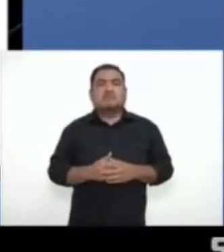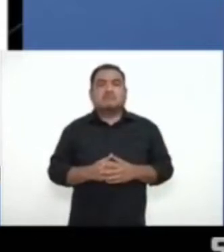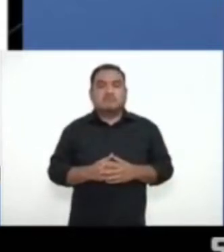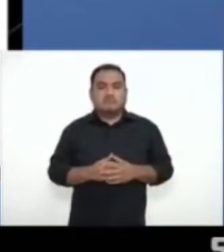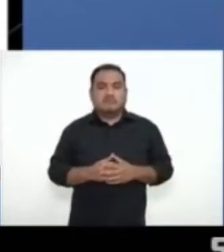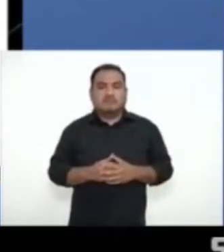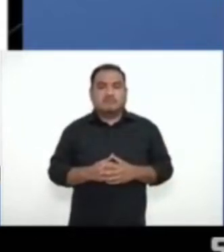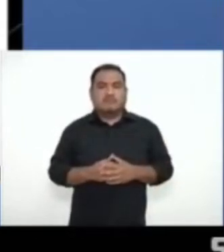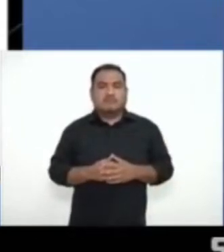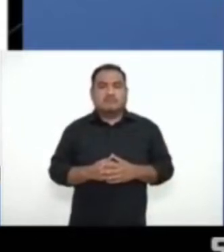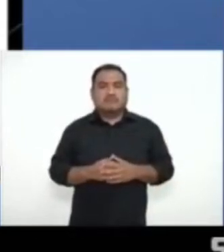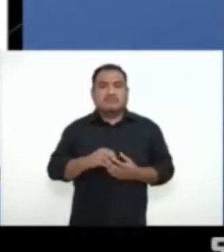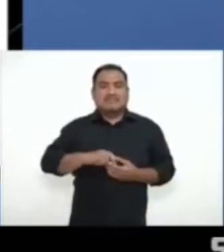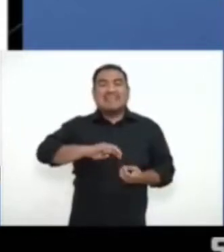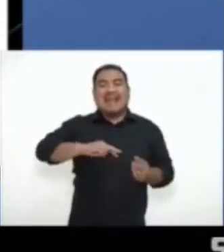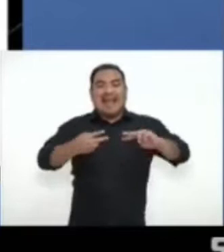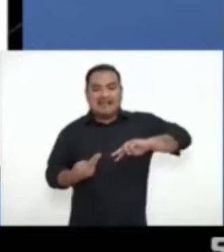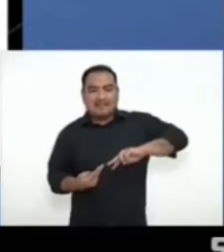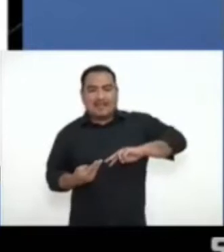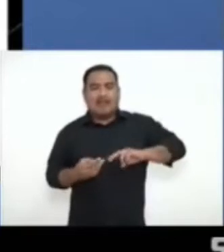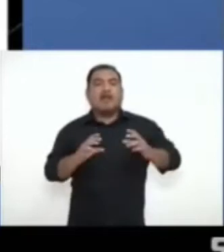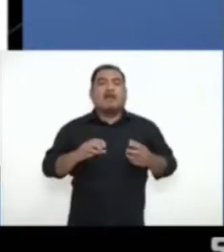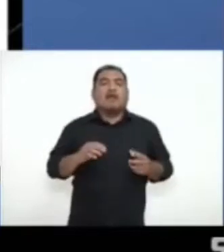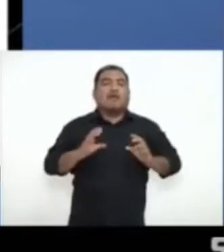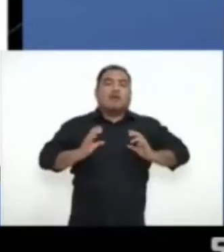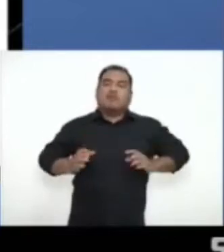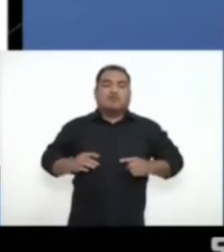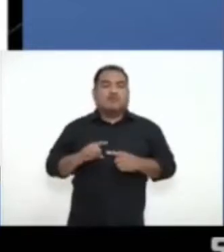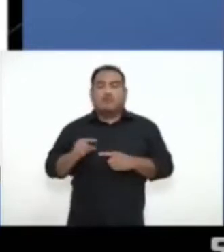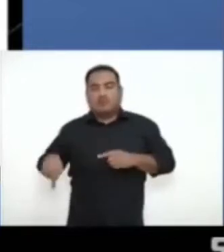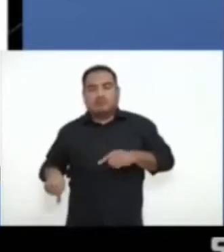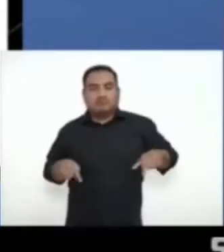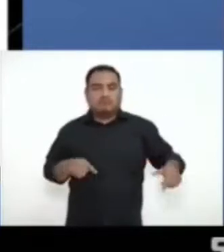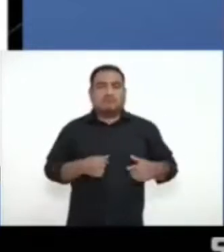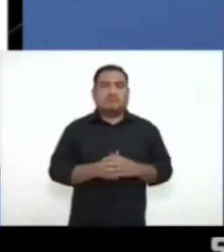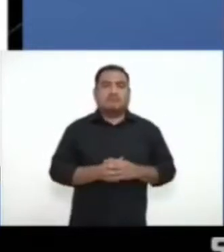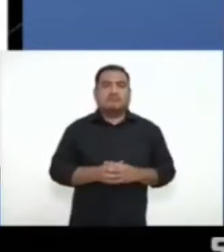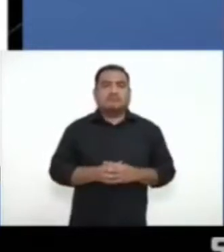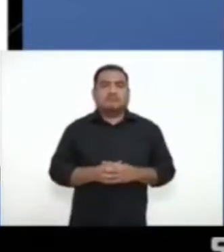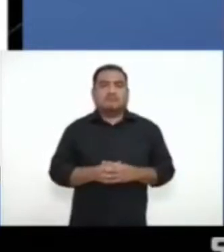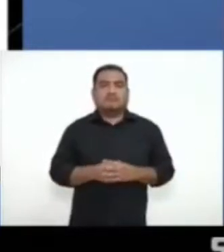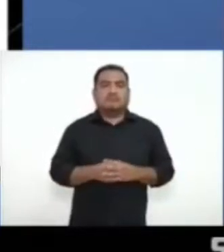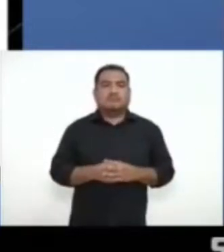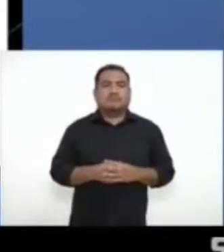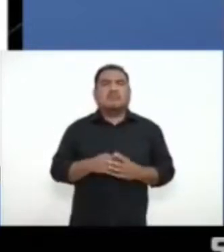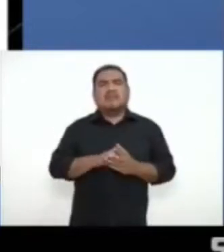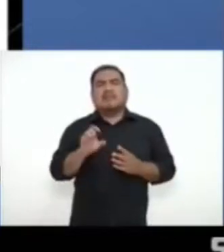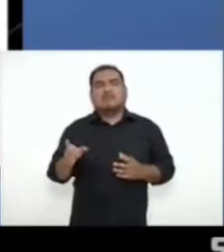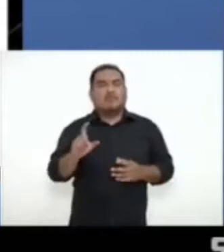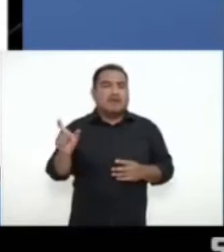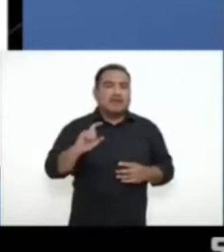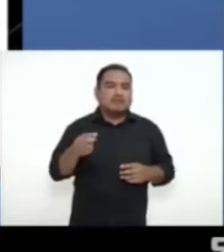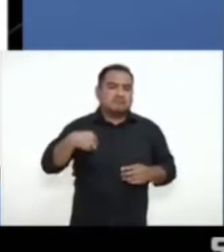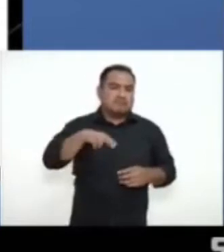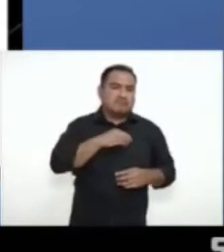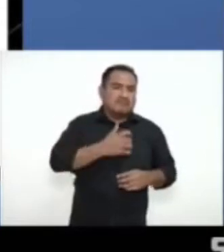pensar, se invierte en otras partes del cuerpo. Entonces, cuando nosotros tenemos una emoción